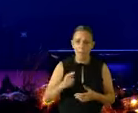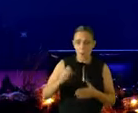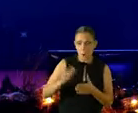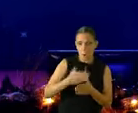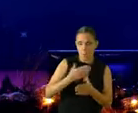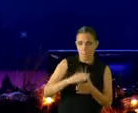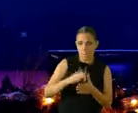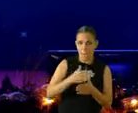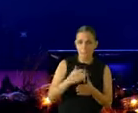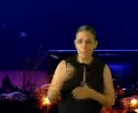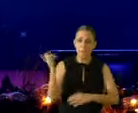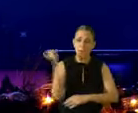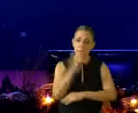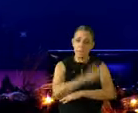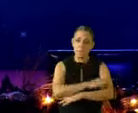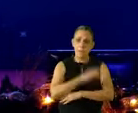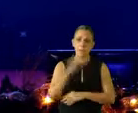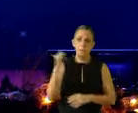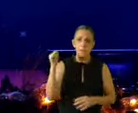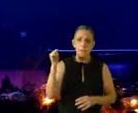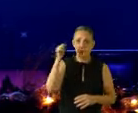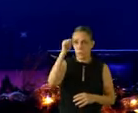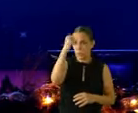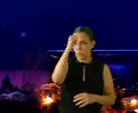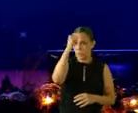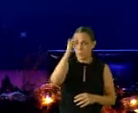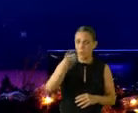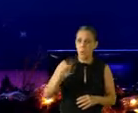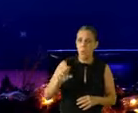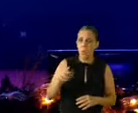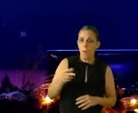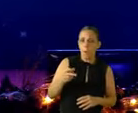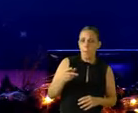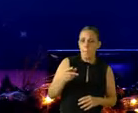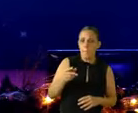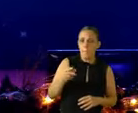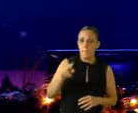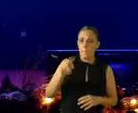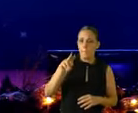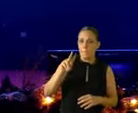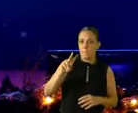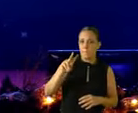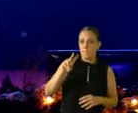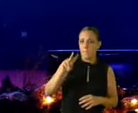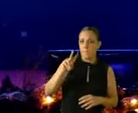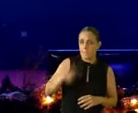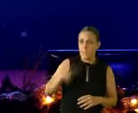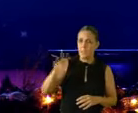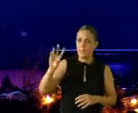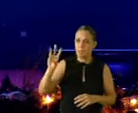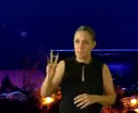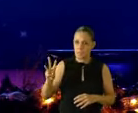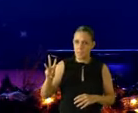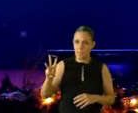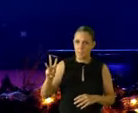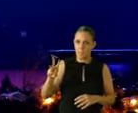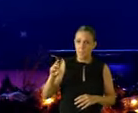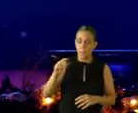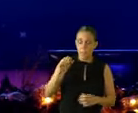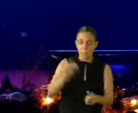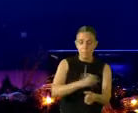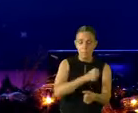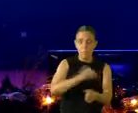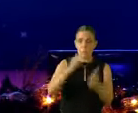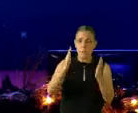domingo 26 va a estar la Ministra Lourdes Toledo con un especial de Navidad. Así que venga y no venga solito.